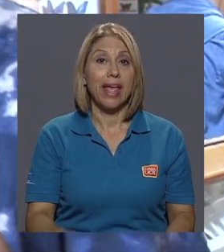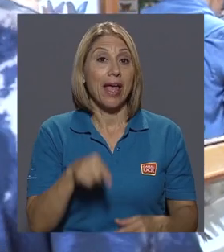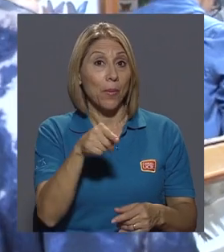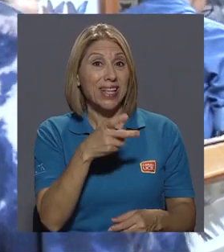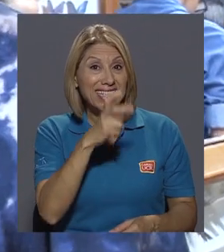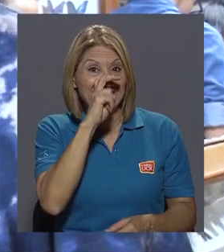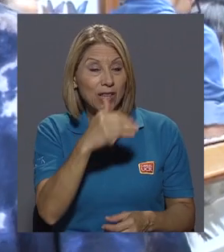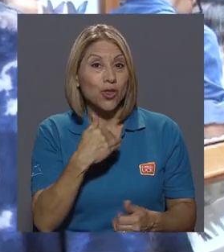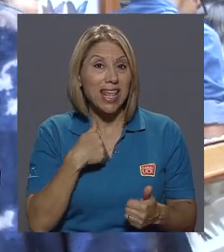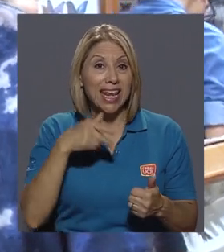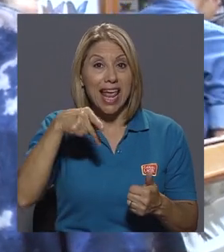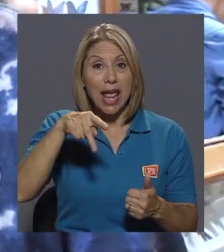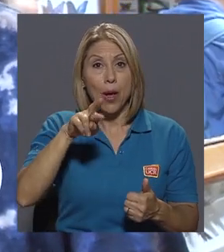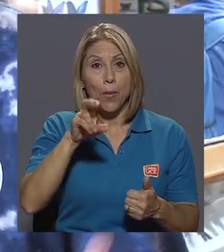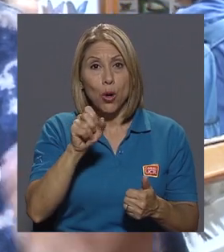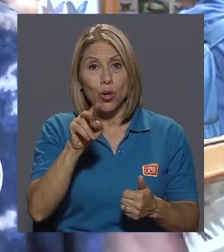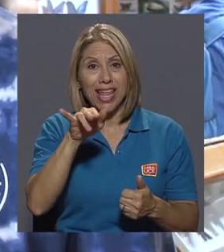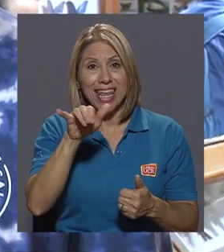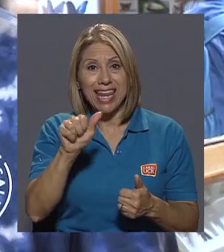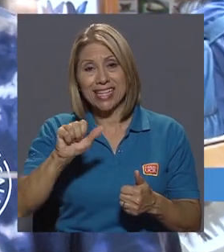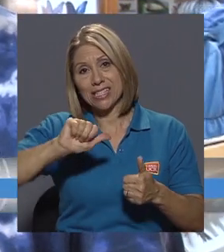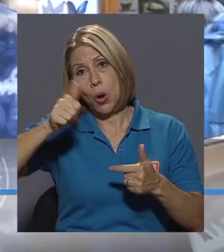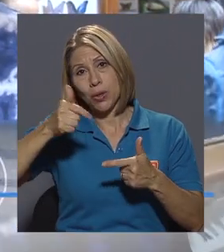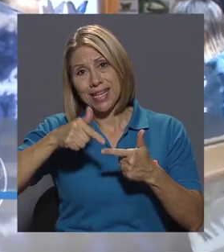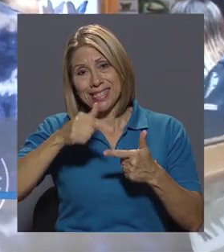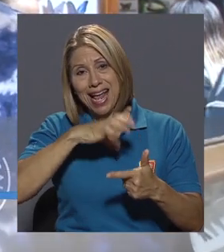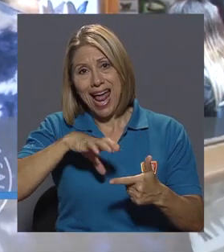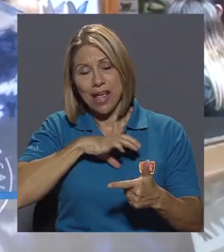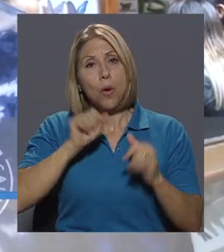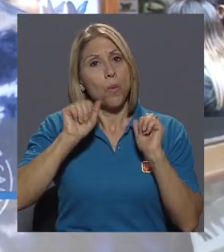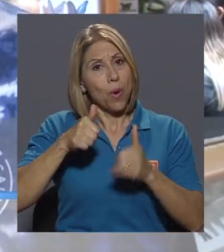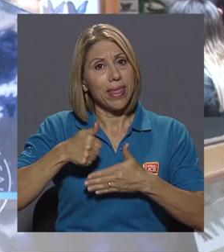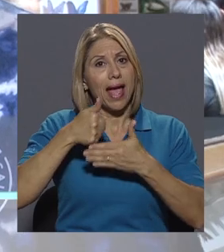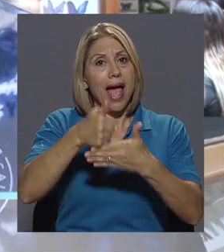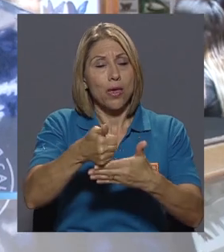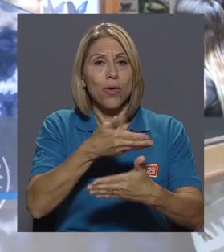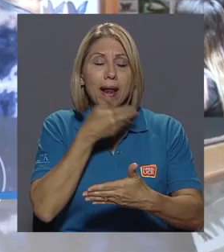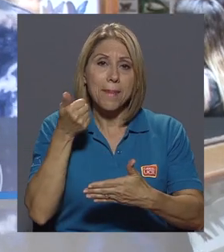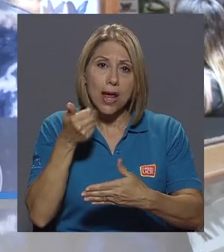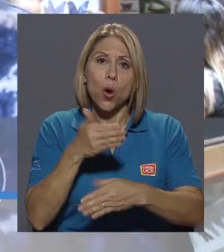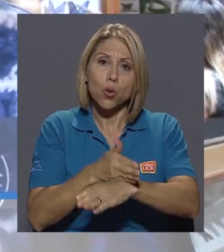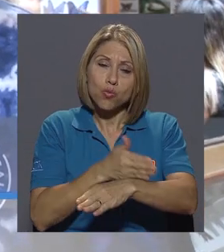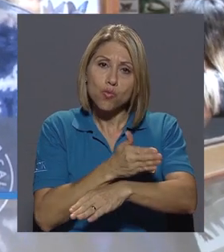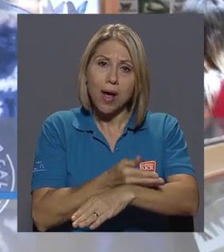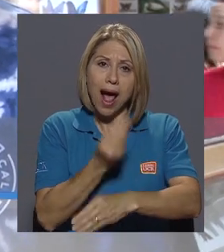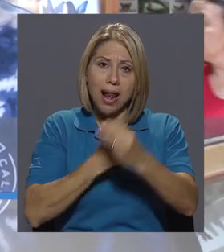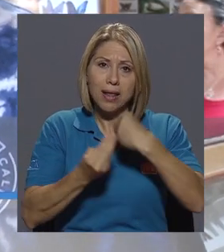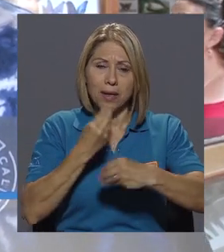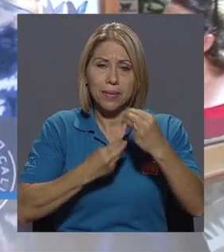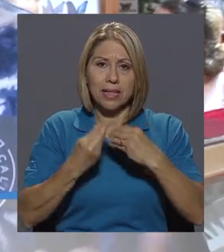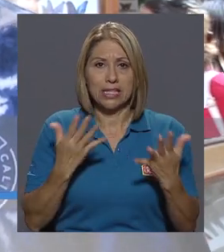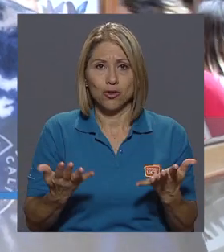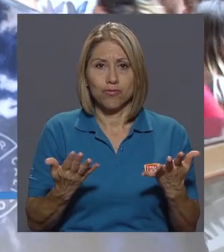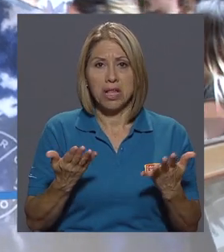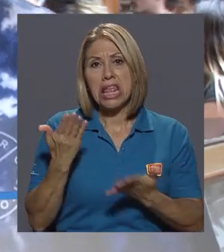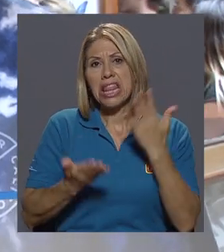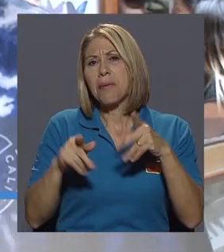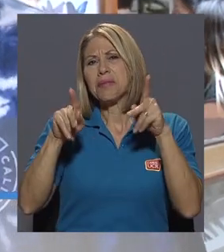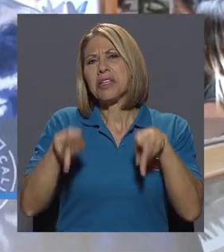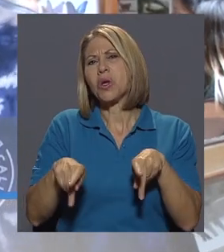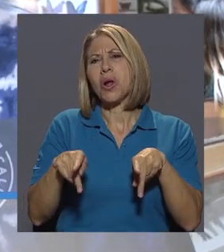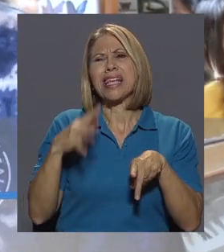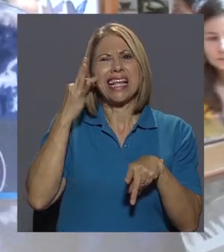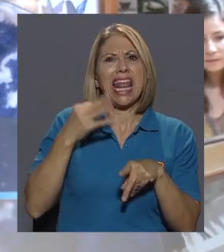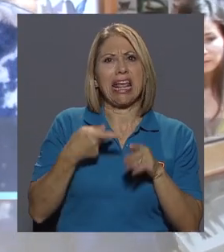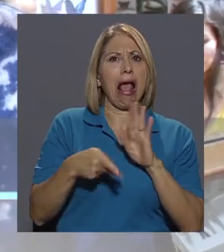posee proteínas y demás que pueden ayudar en un futuro a una mejor alimentación, etcétera, que quizás es visto como un tabú, que es